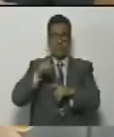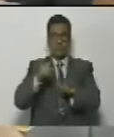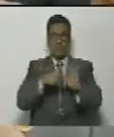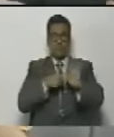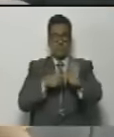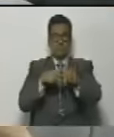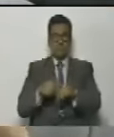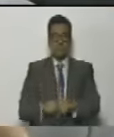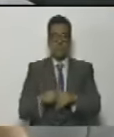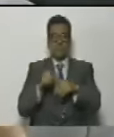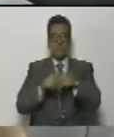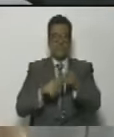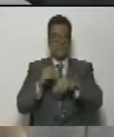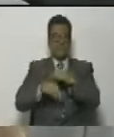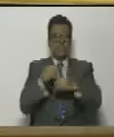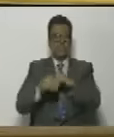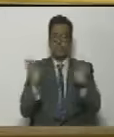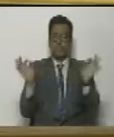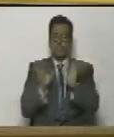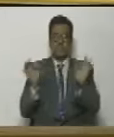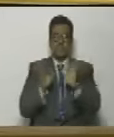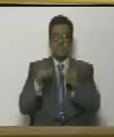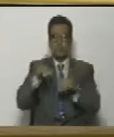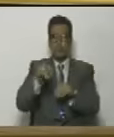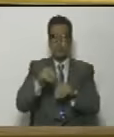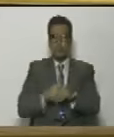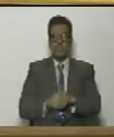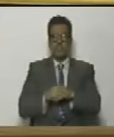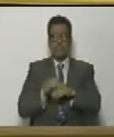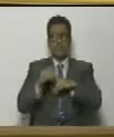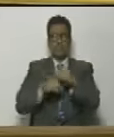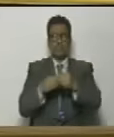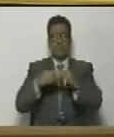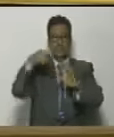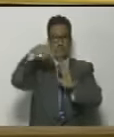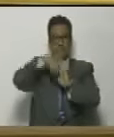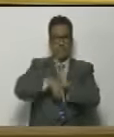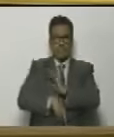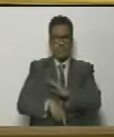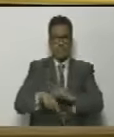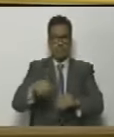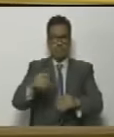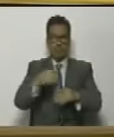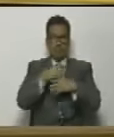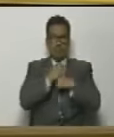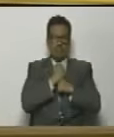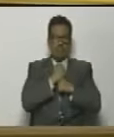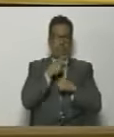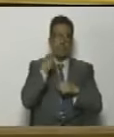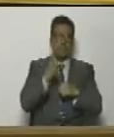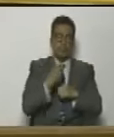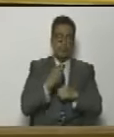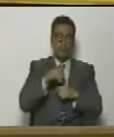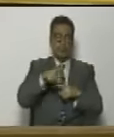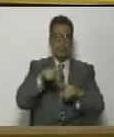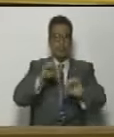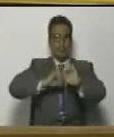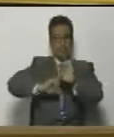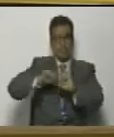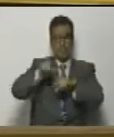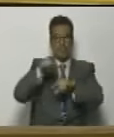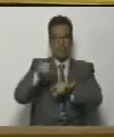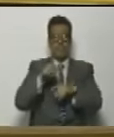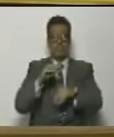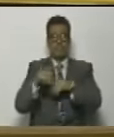argumento, no se está ejerciendo nada que no sea un acto de profunda cobardía. Repudiamos en ese sentido